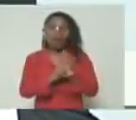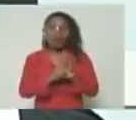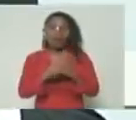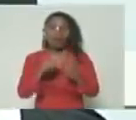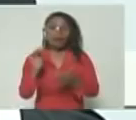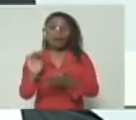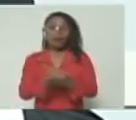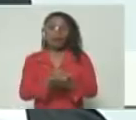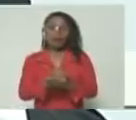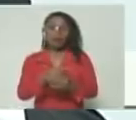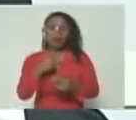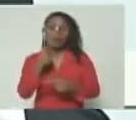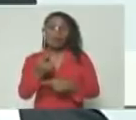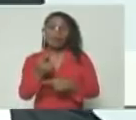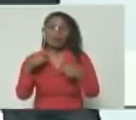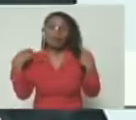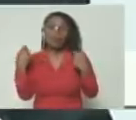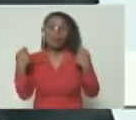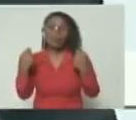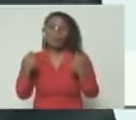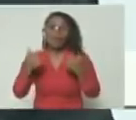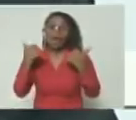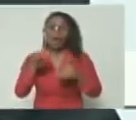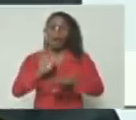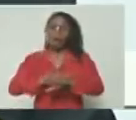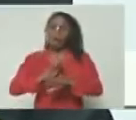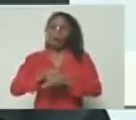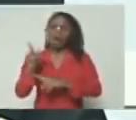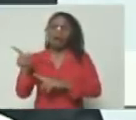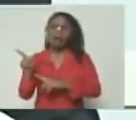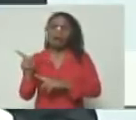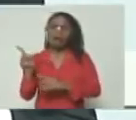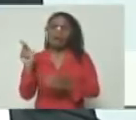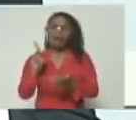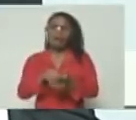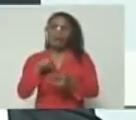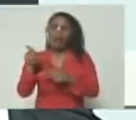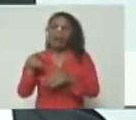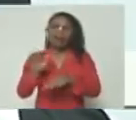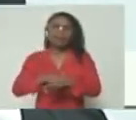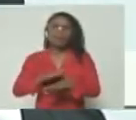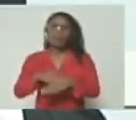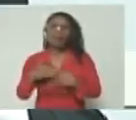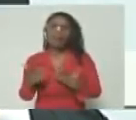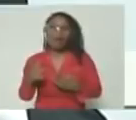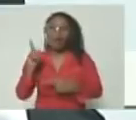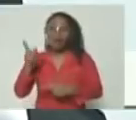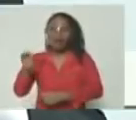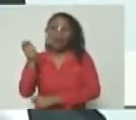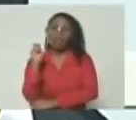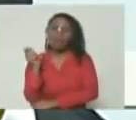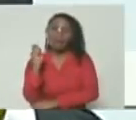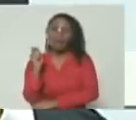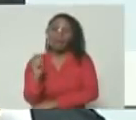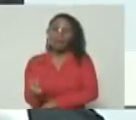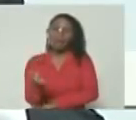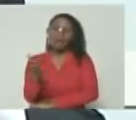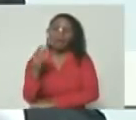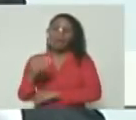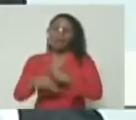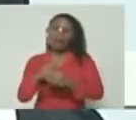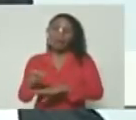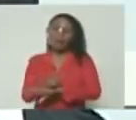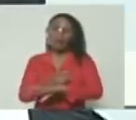promulgó y que se promovió. Ahora, ¿por qué esas armas llegaron donde están? hay una tarea fundamental que tiene que hacer el